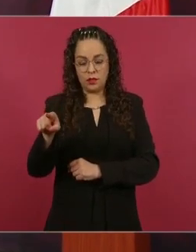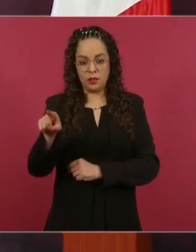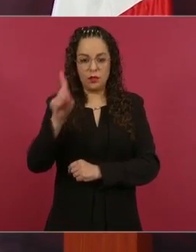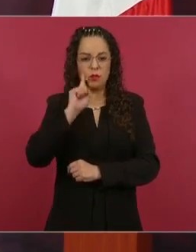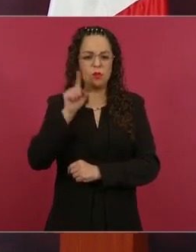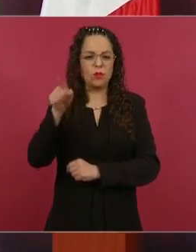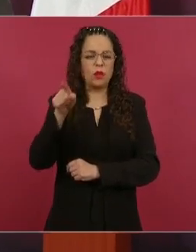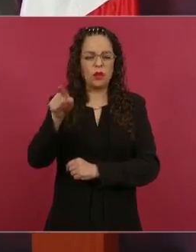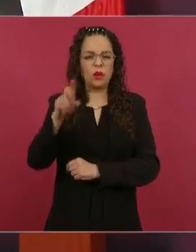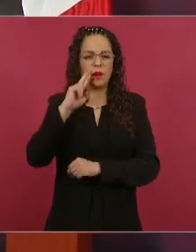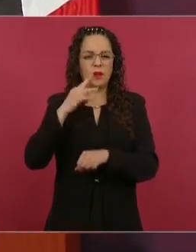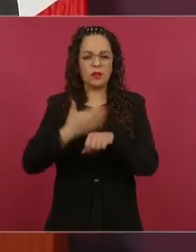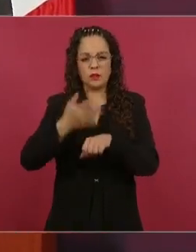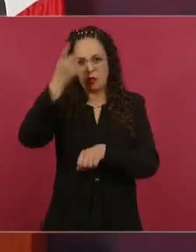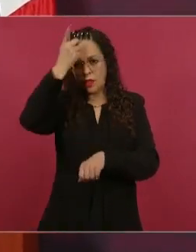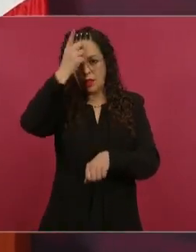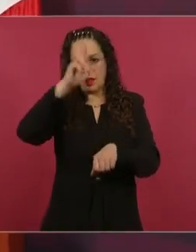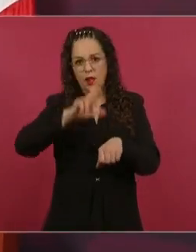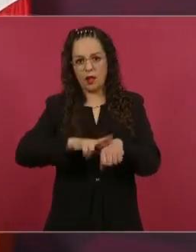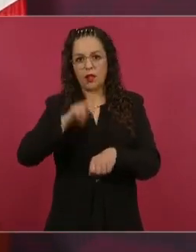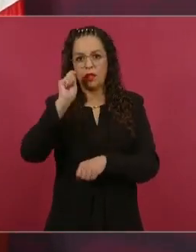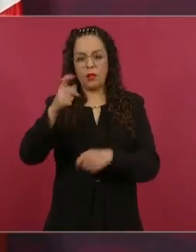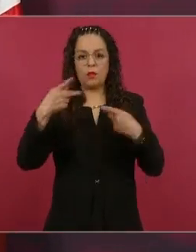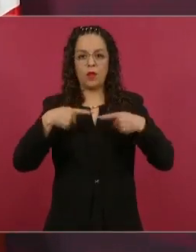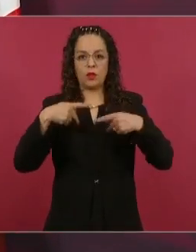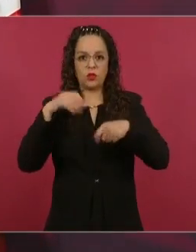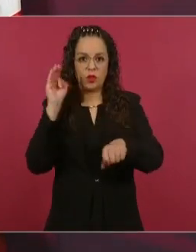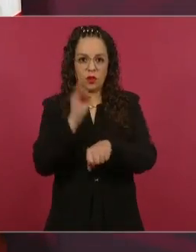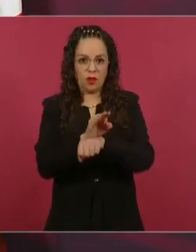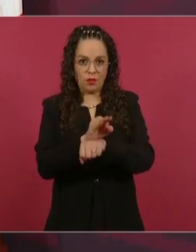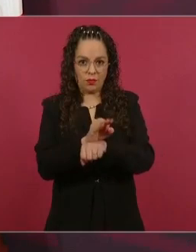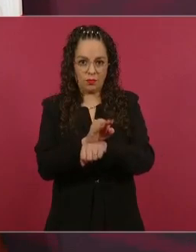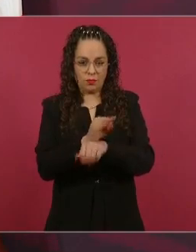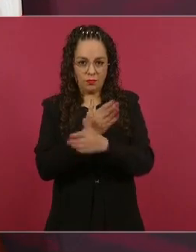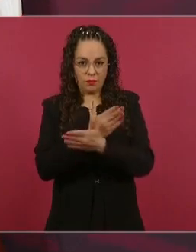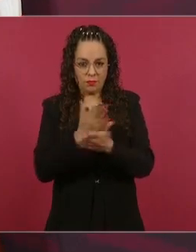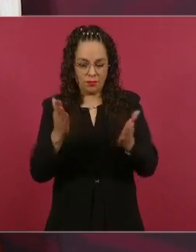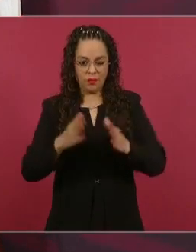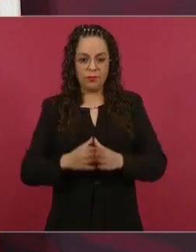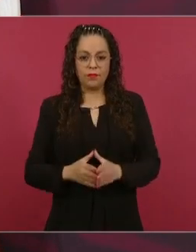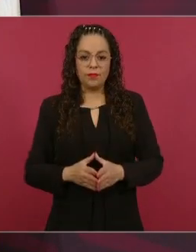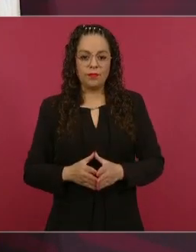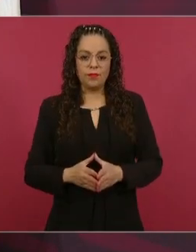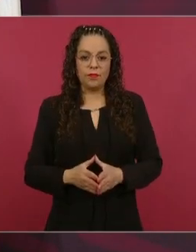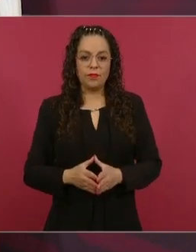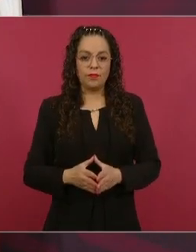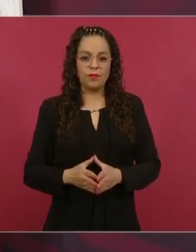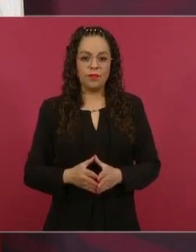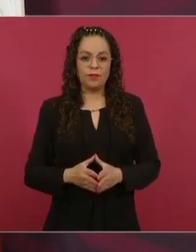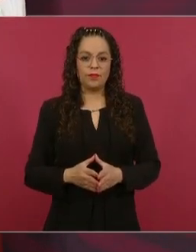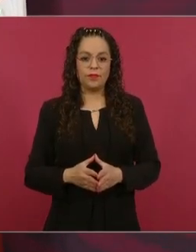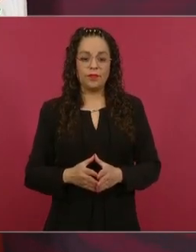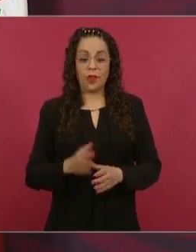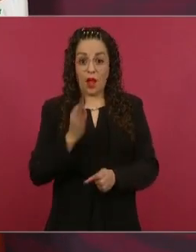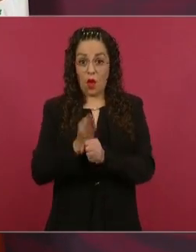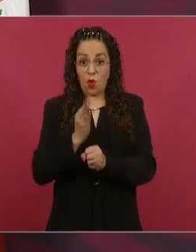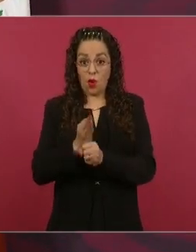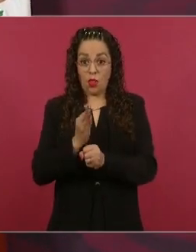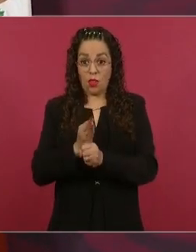directora de Protección Ciudadana, y están reunidos ahora, se